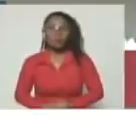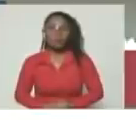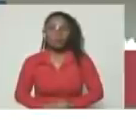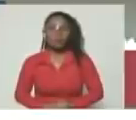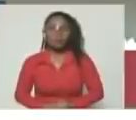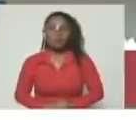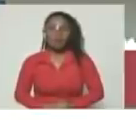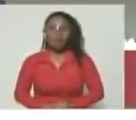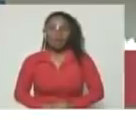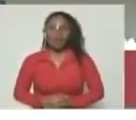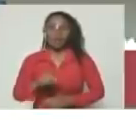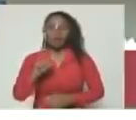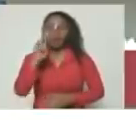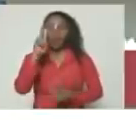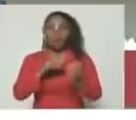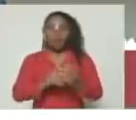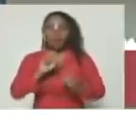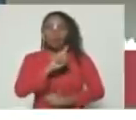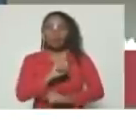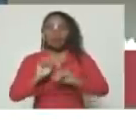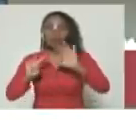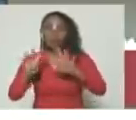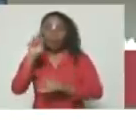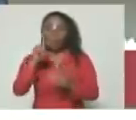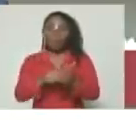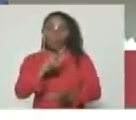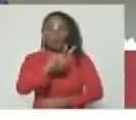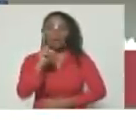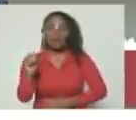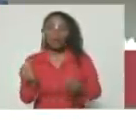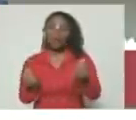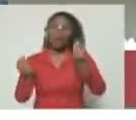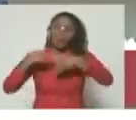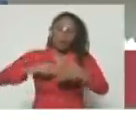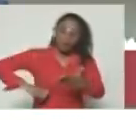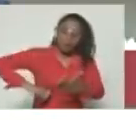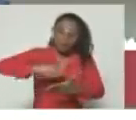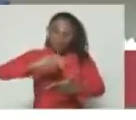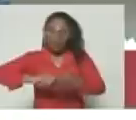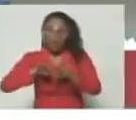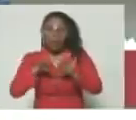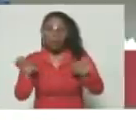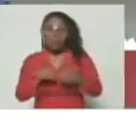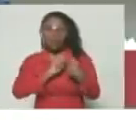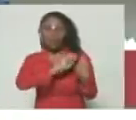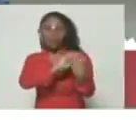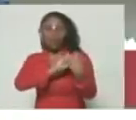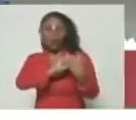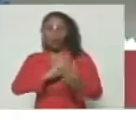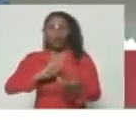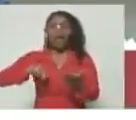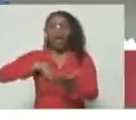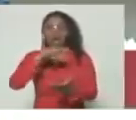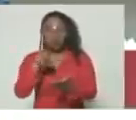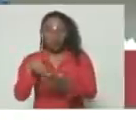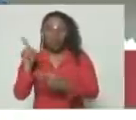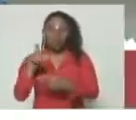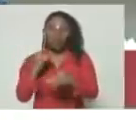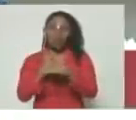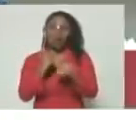desde el 2019, 2020, los acuerdos firmados en la mesa de diálogo nacional han